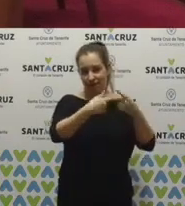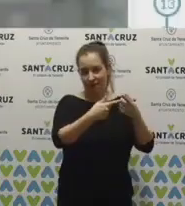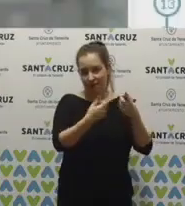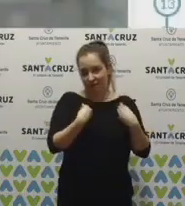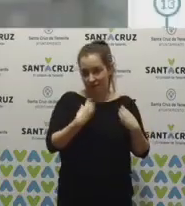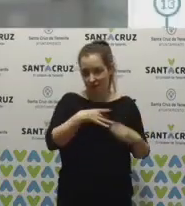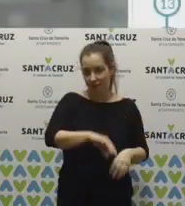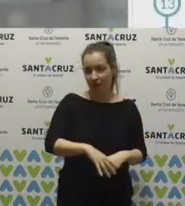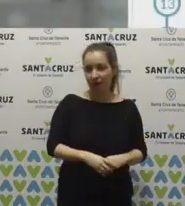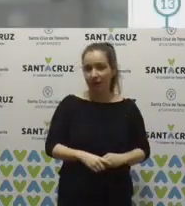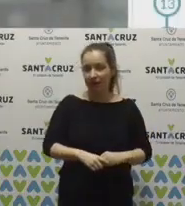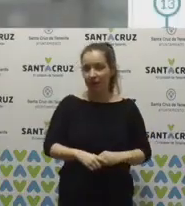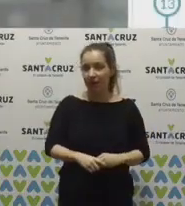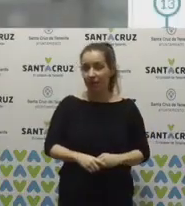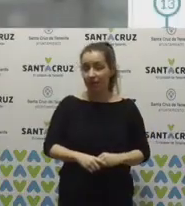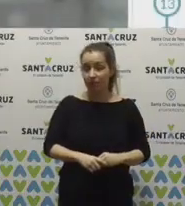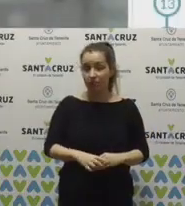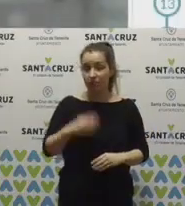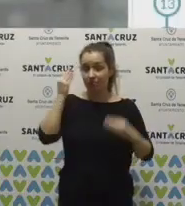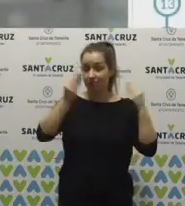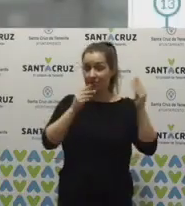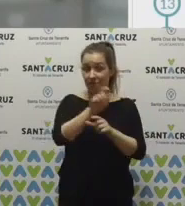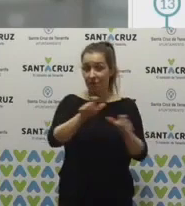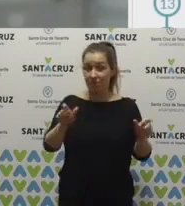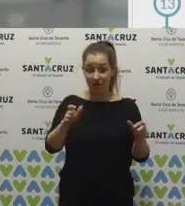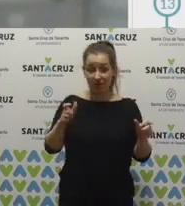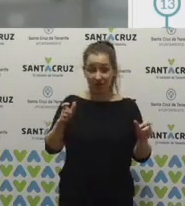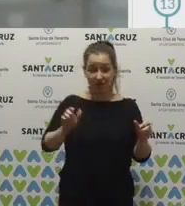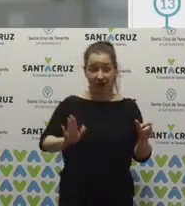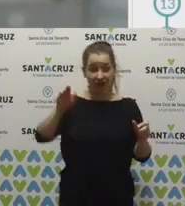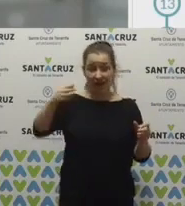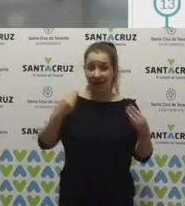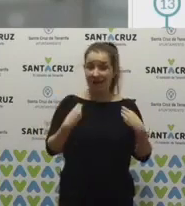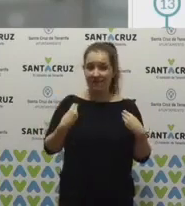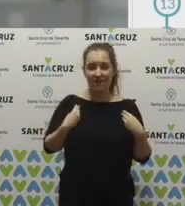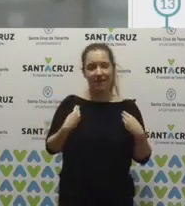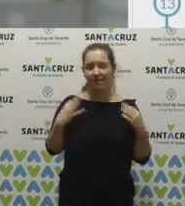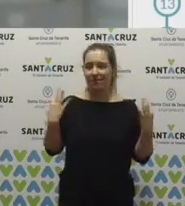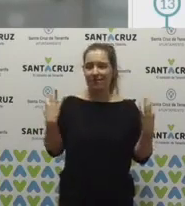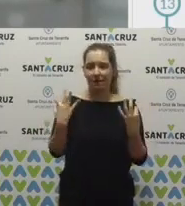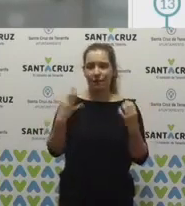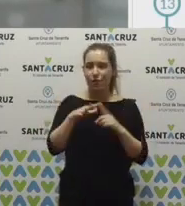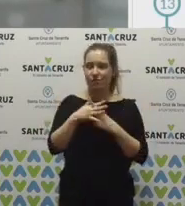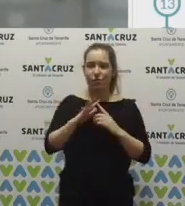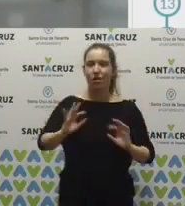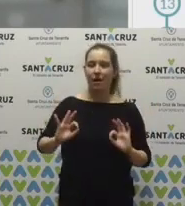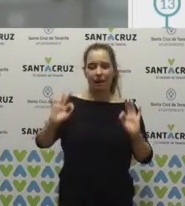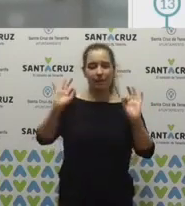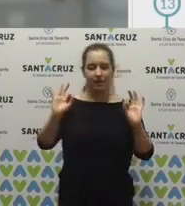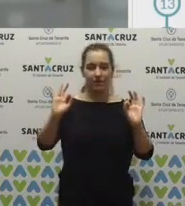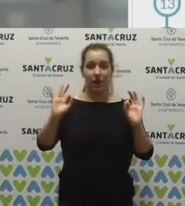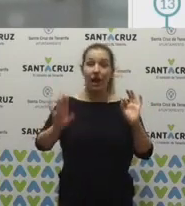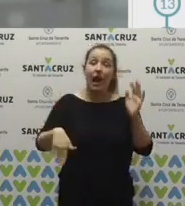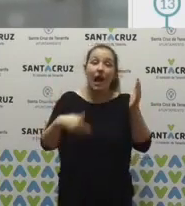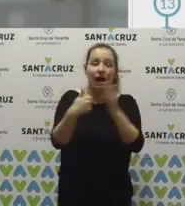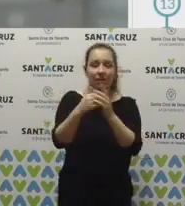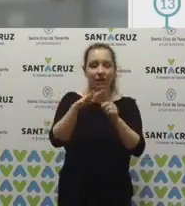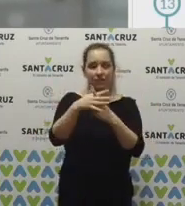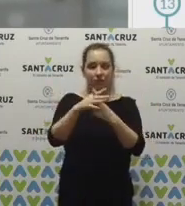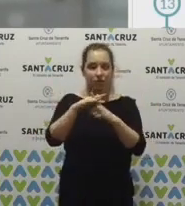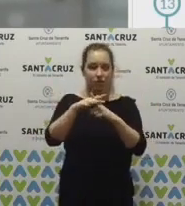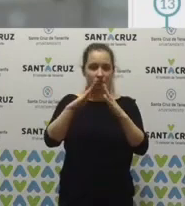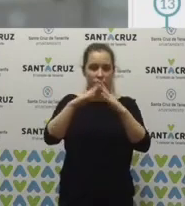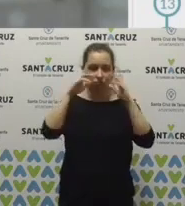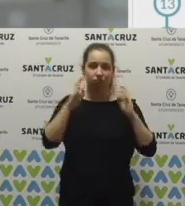con los habitantes de anaga y en estas circunstancias especiales al menos en tanto se prolongue la des escalada y empiece a